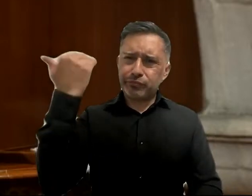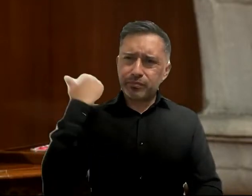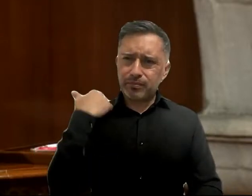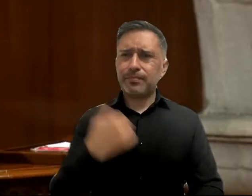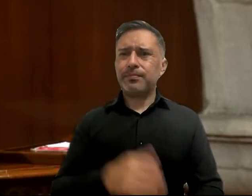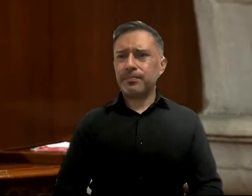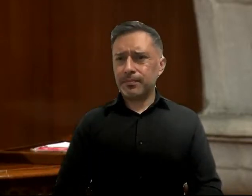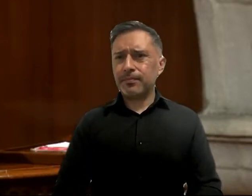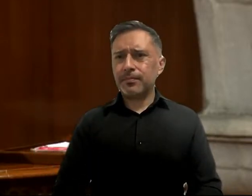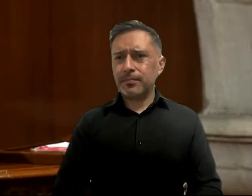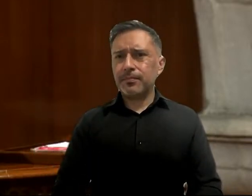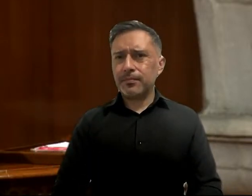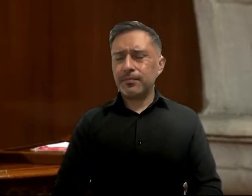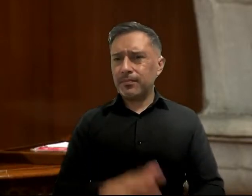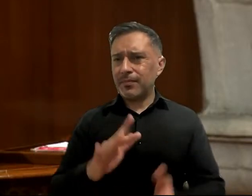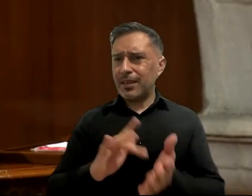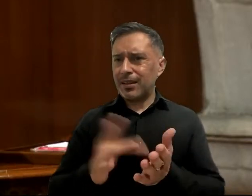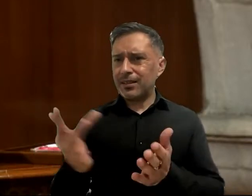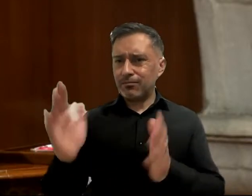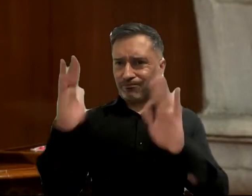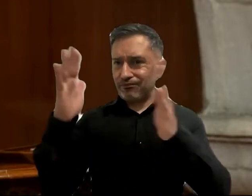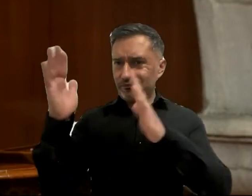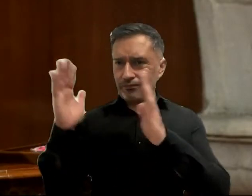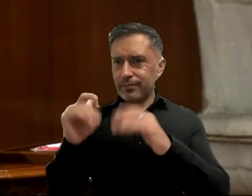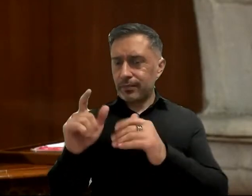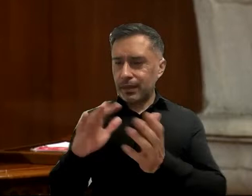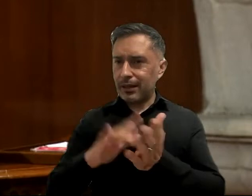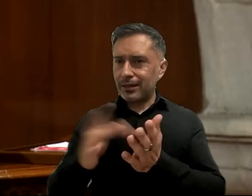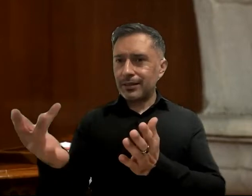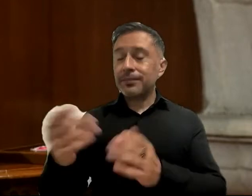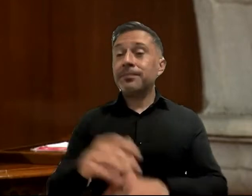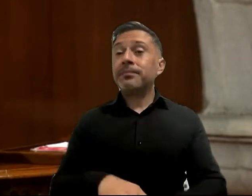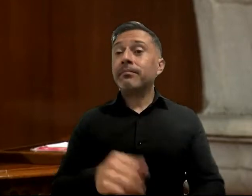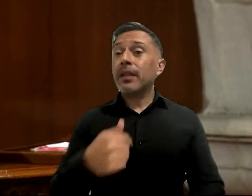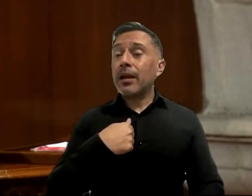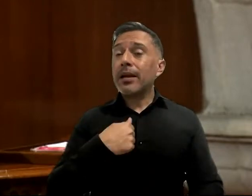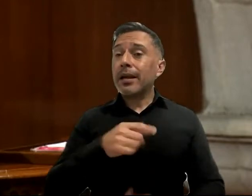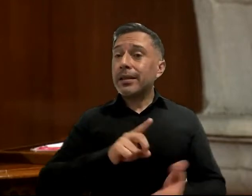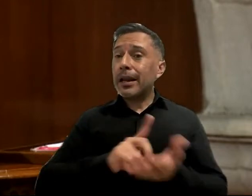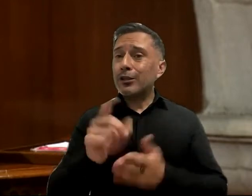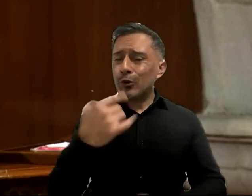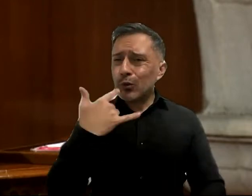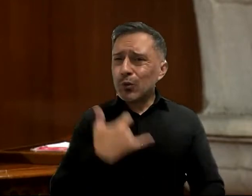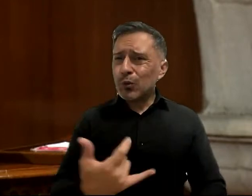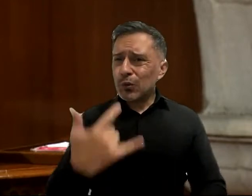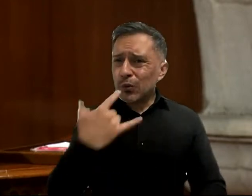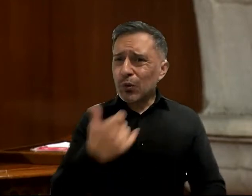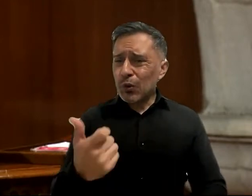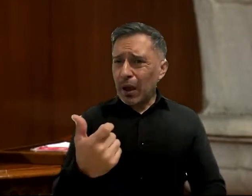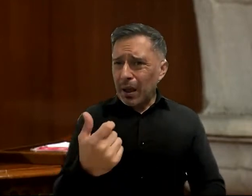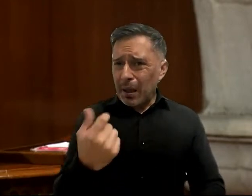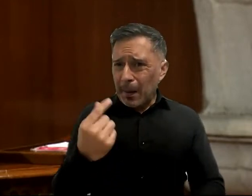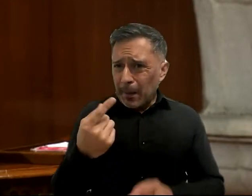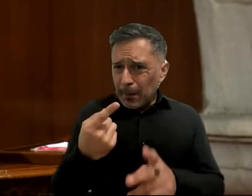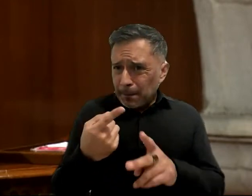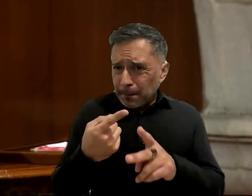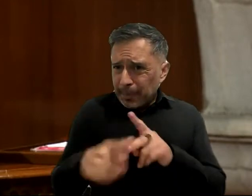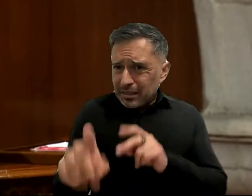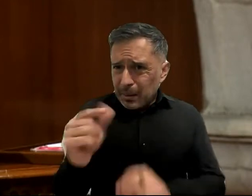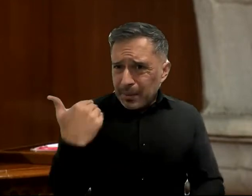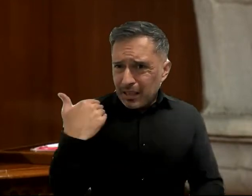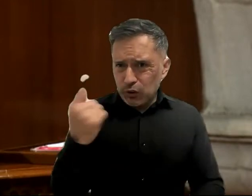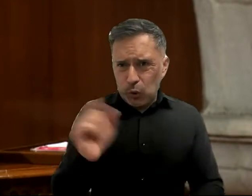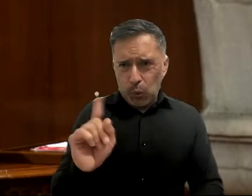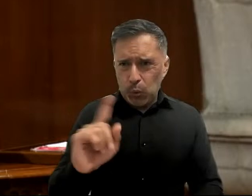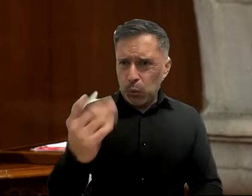Gracias. La lucha por nuestros derechos no es nueva, pero sigue siendo una batalla diaria. A pesar